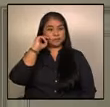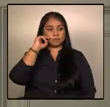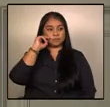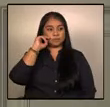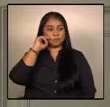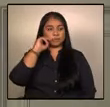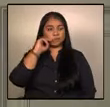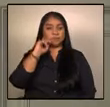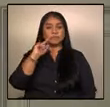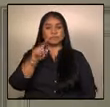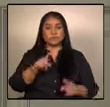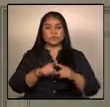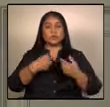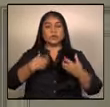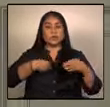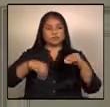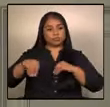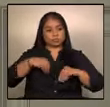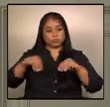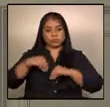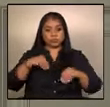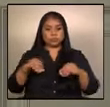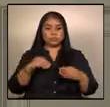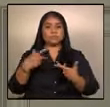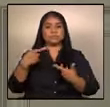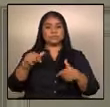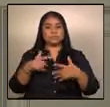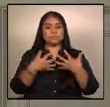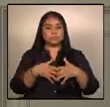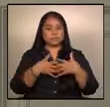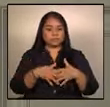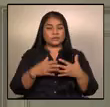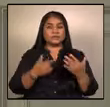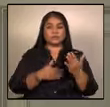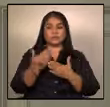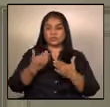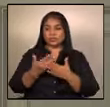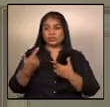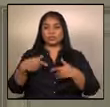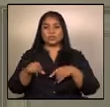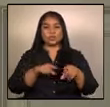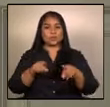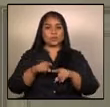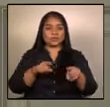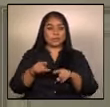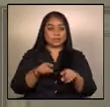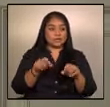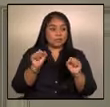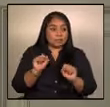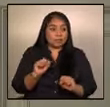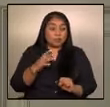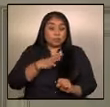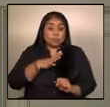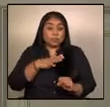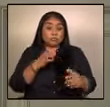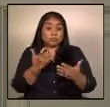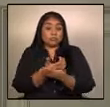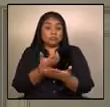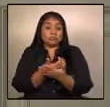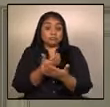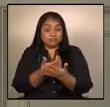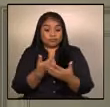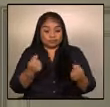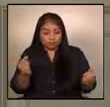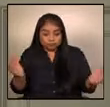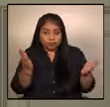5 mil millones. Promover el espíritu empresarial, la innovación y la competencia, podemos crear una economía vibrante